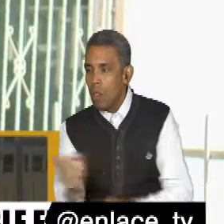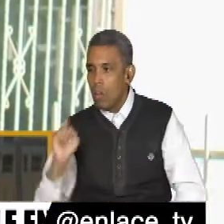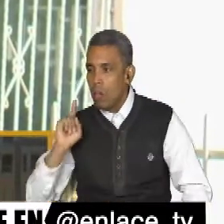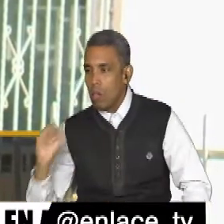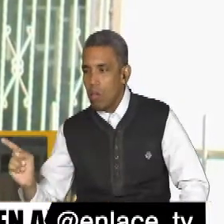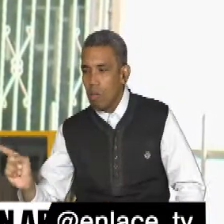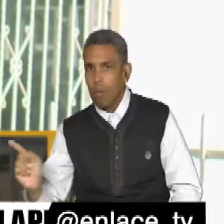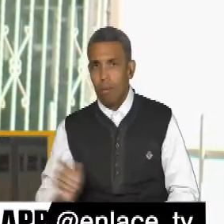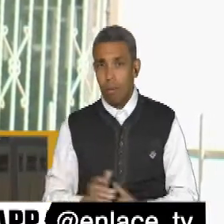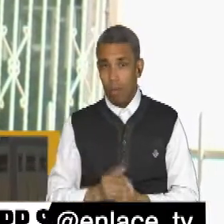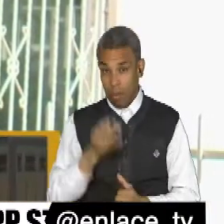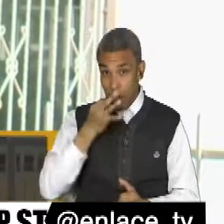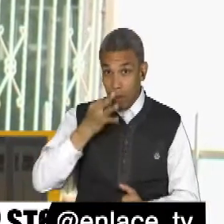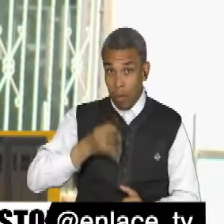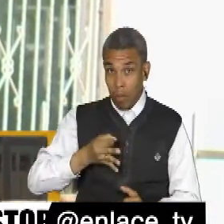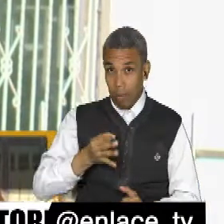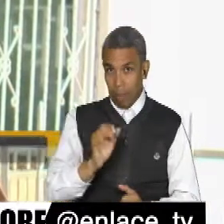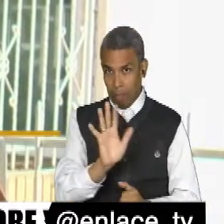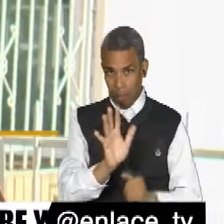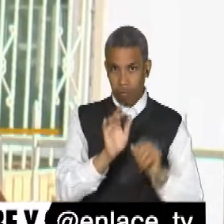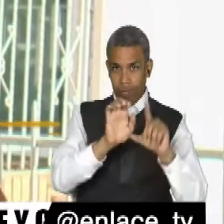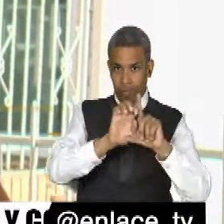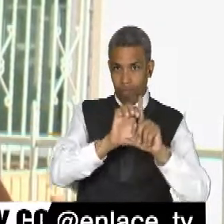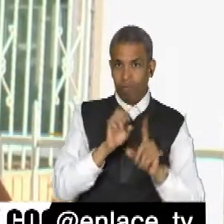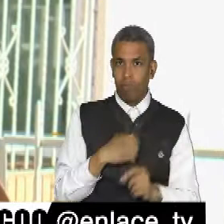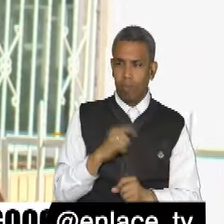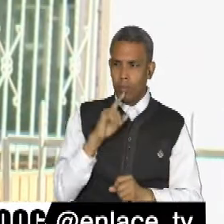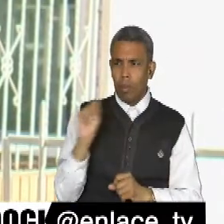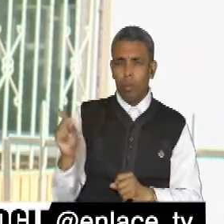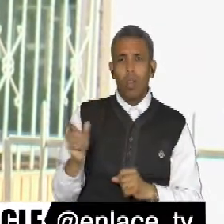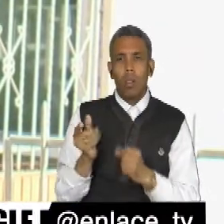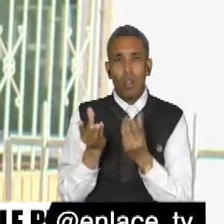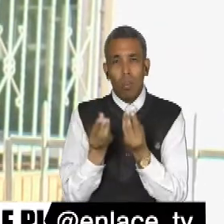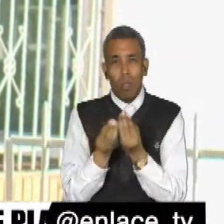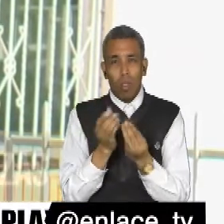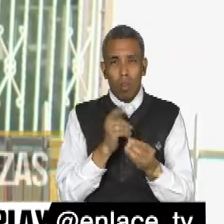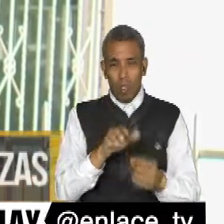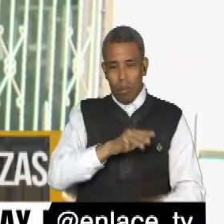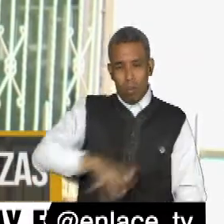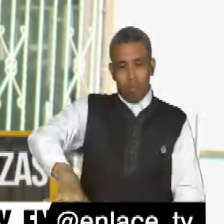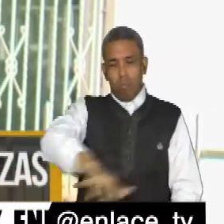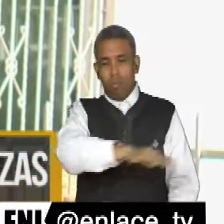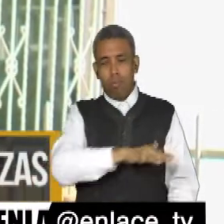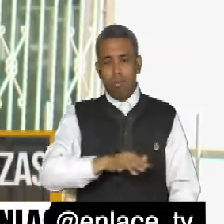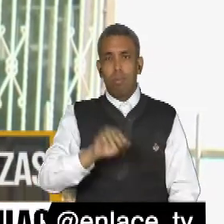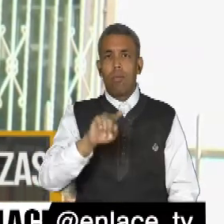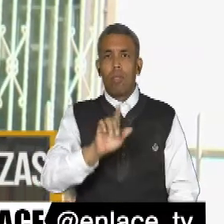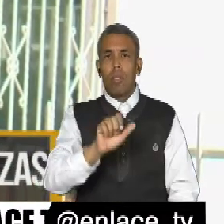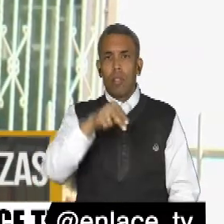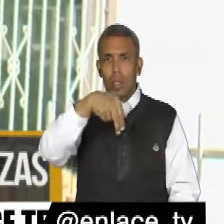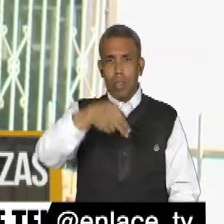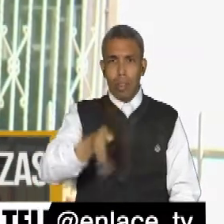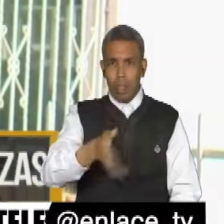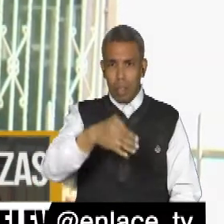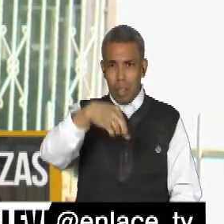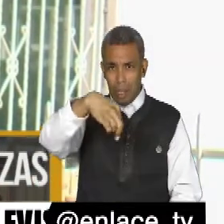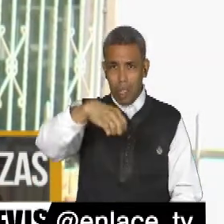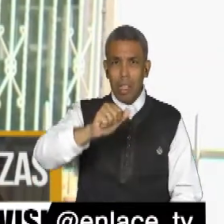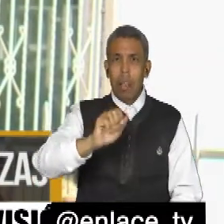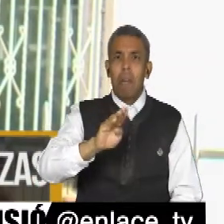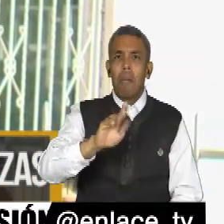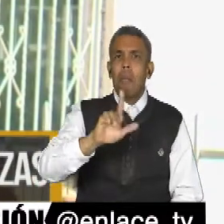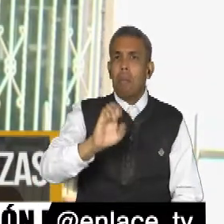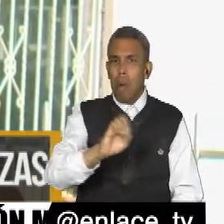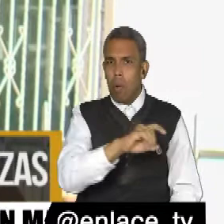Noticias habló en exclusiva con la familia que fue desplazada en las últimas horas desde San Pablo Sur de Bolívar por un grupo delincuencial que hace presencia en